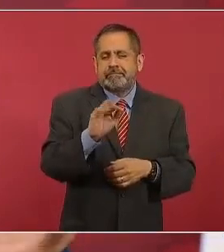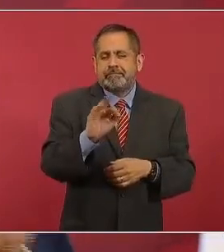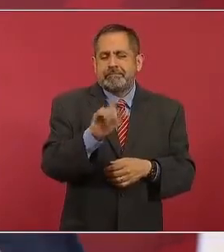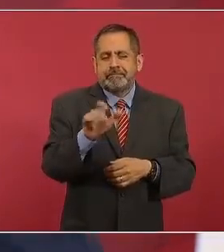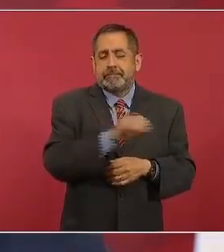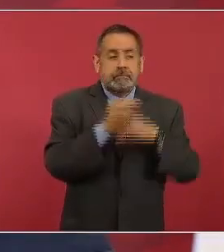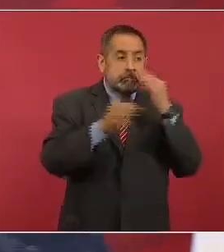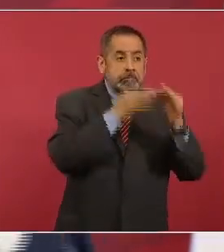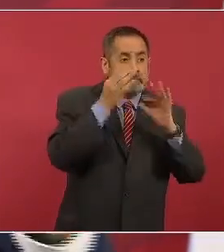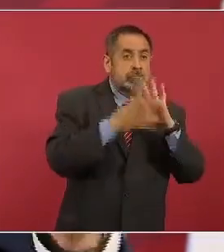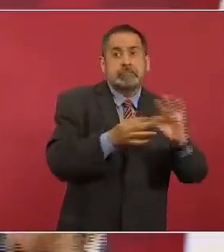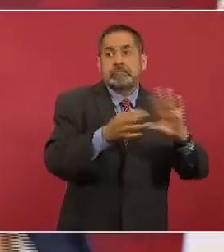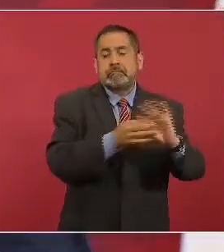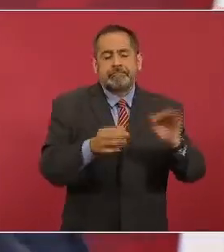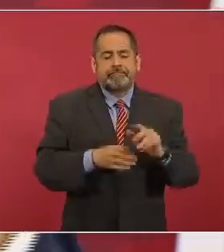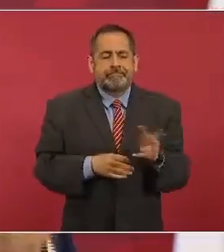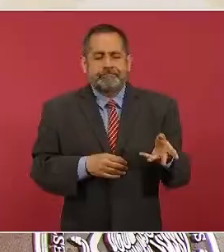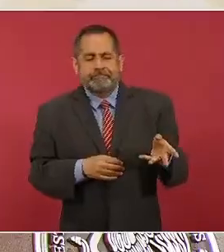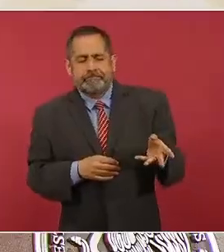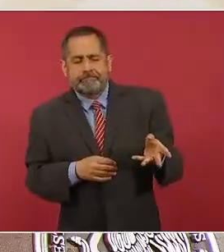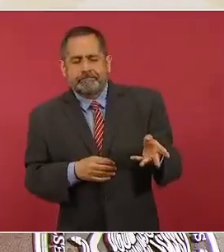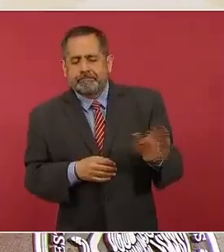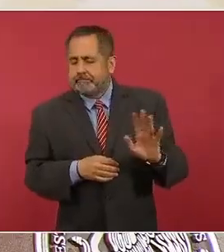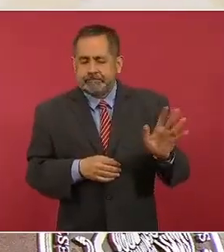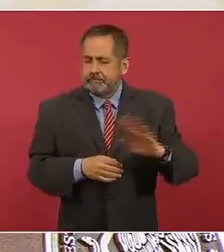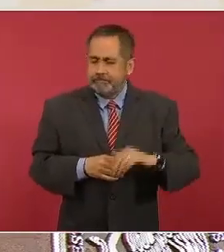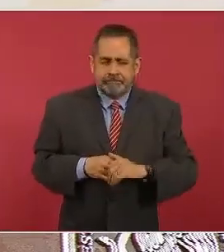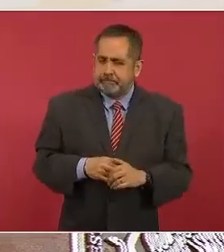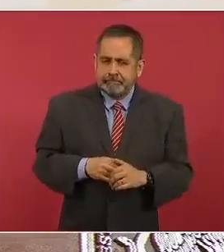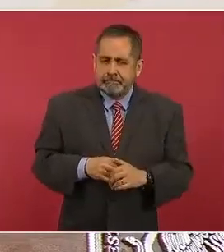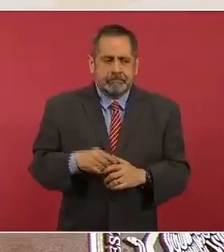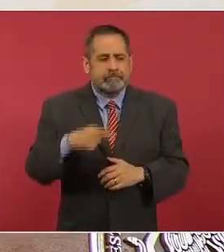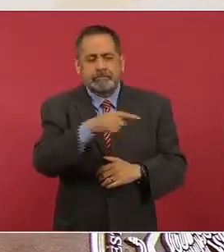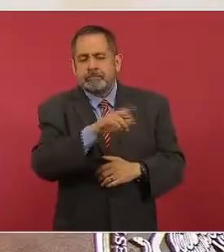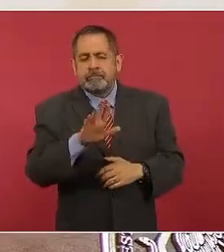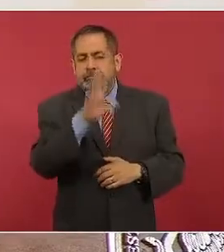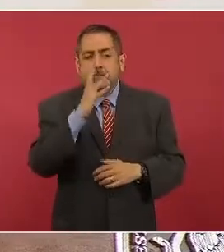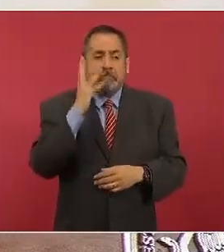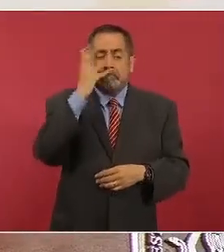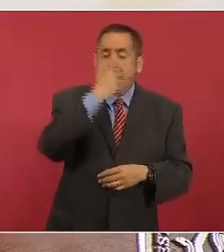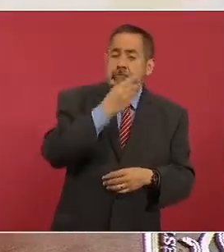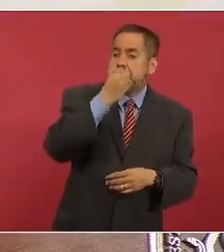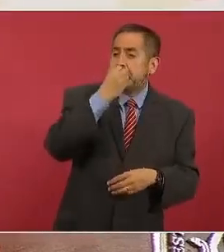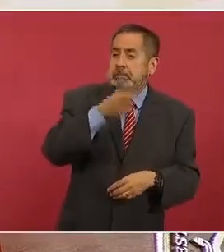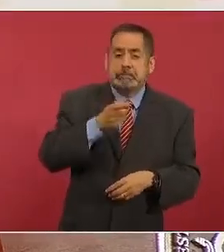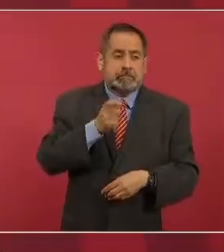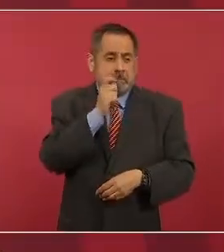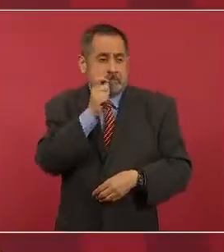donde hasta se pintan mundos color de rosa,